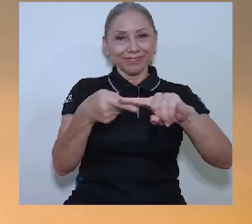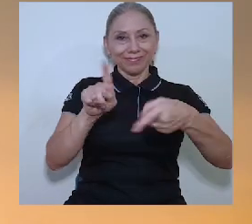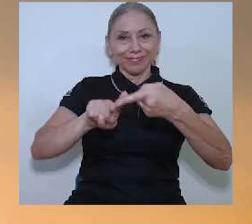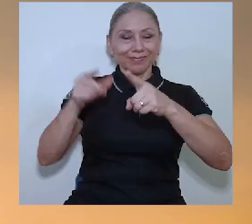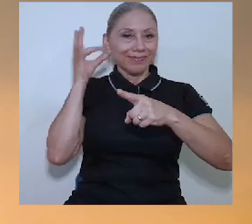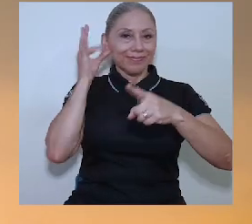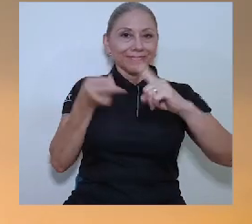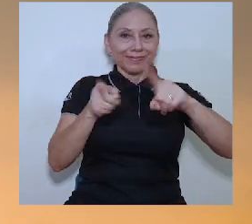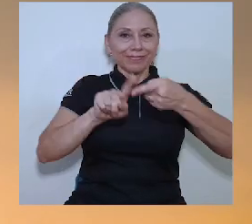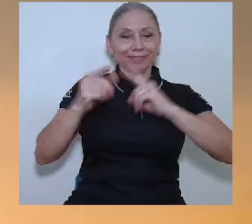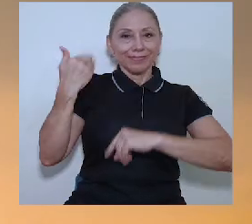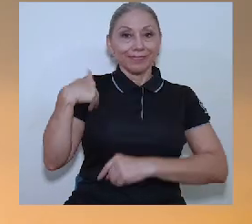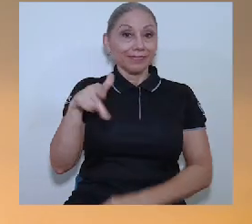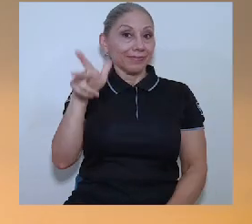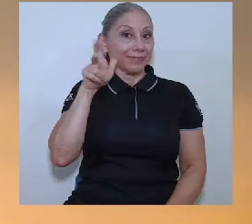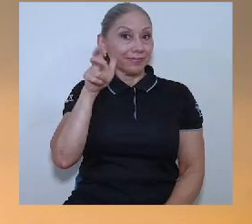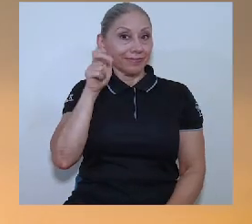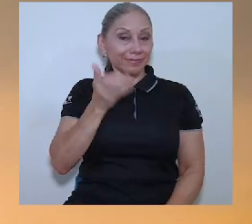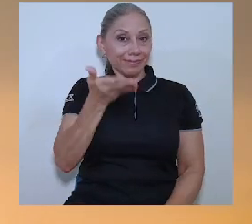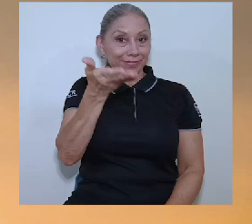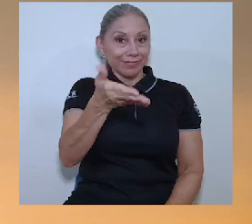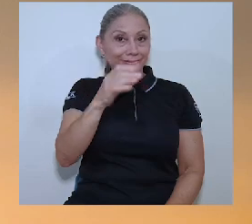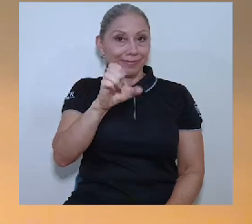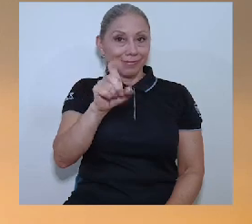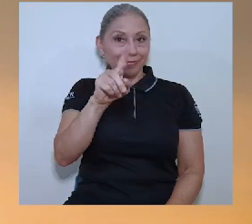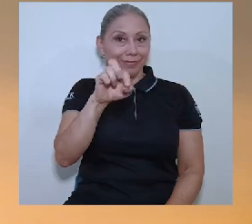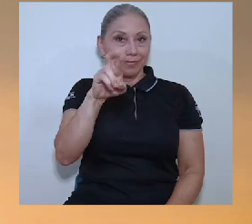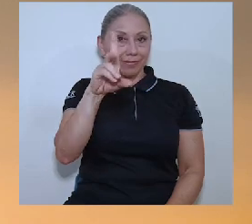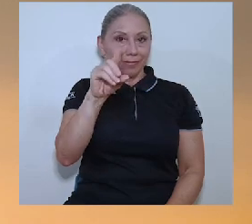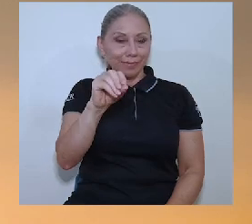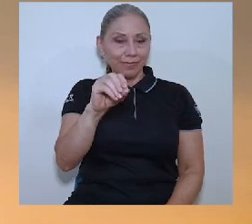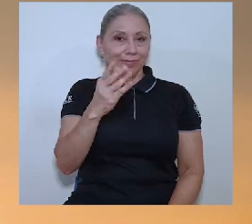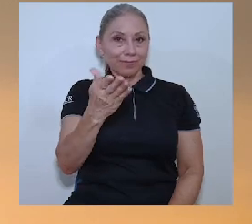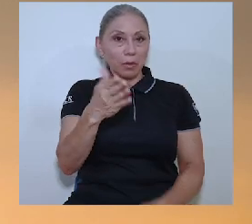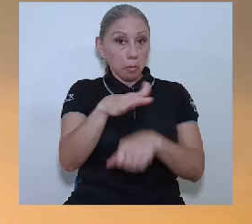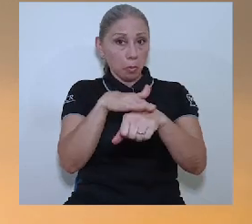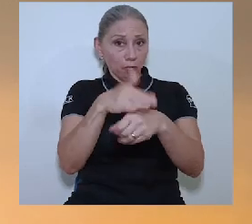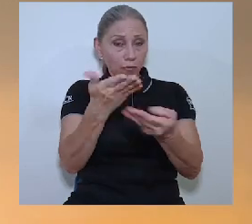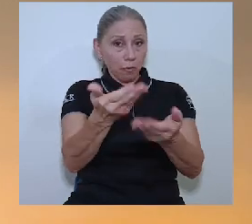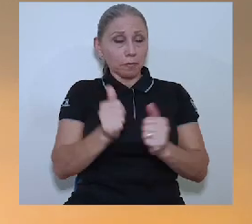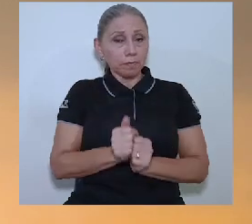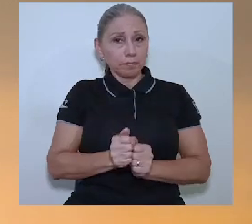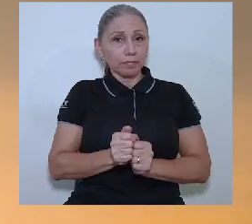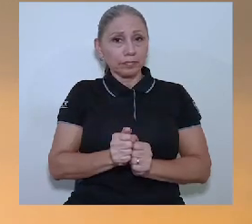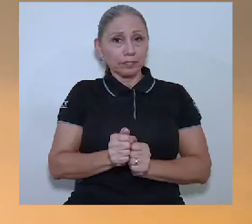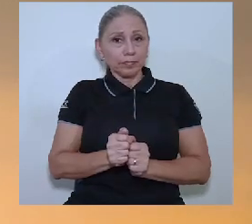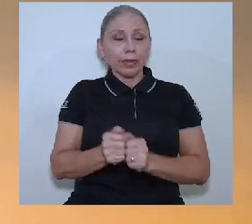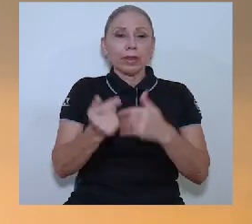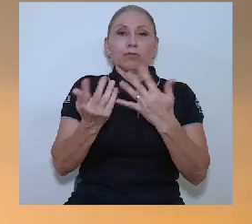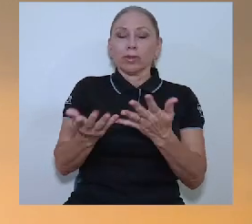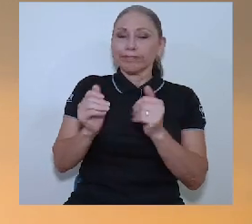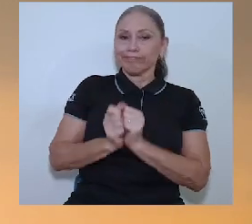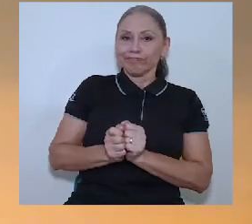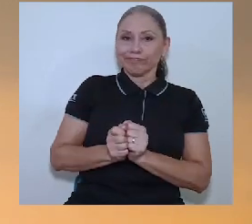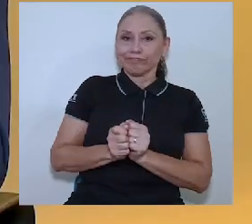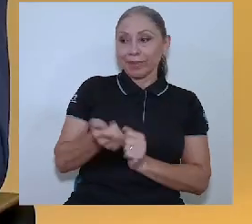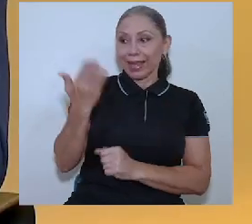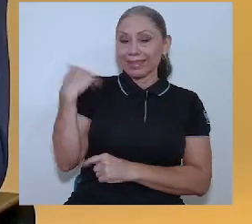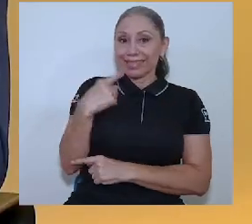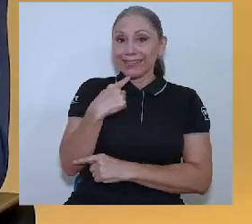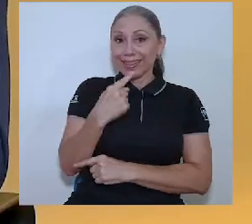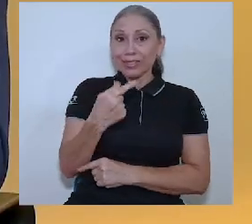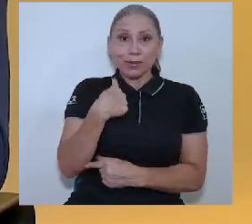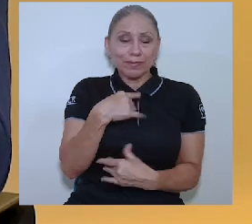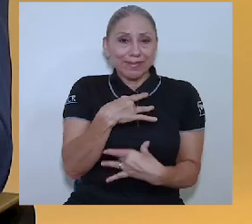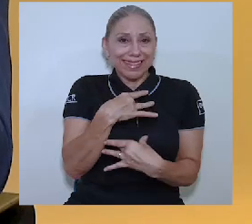Continuamos, amigas y amigos, escuchando a don Eduardo. Por favor. Bueno, había